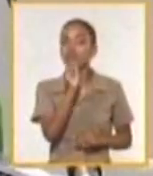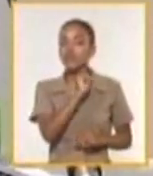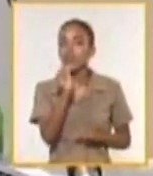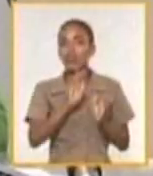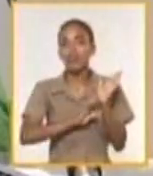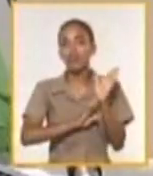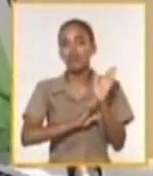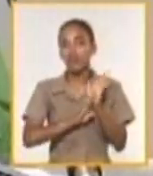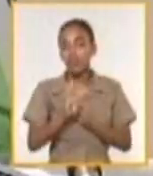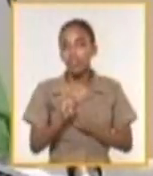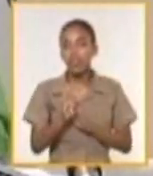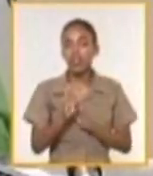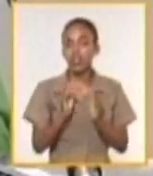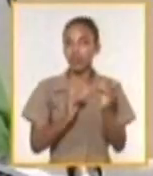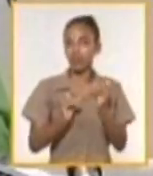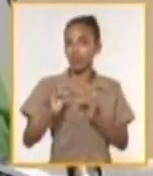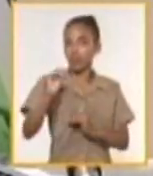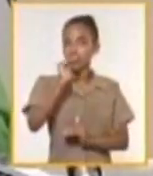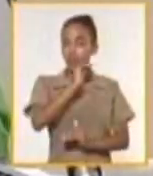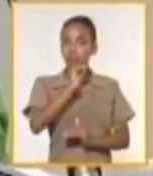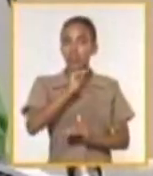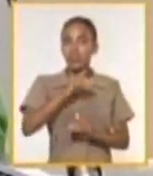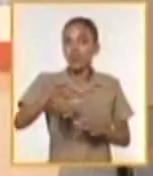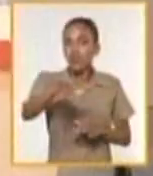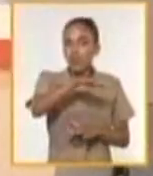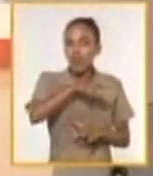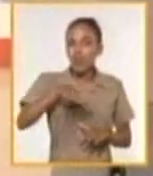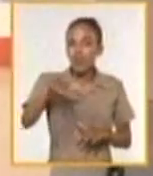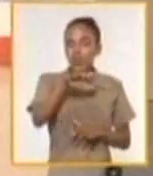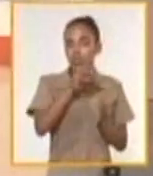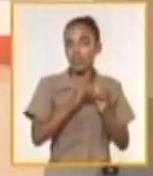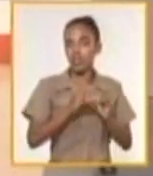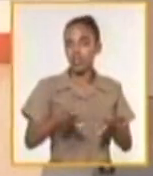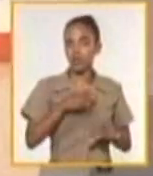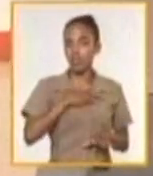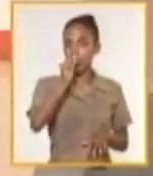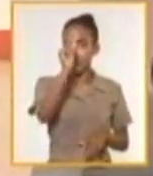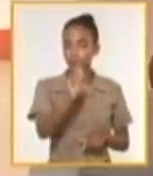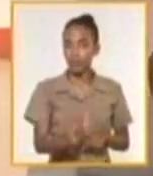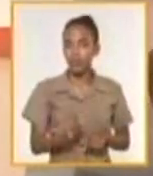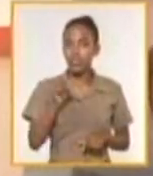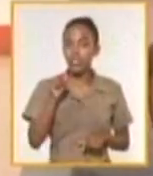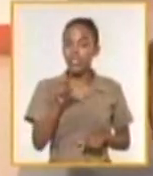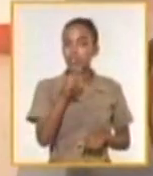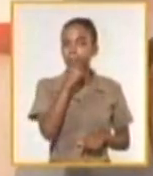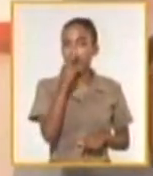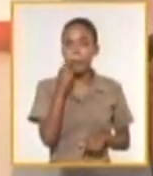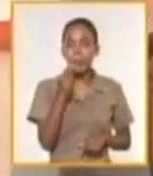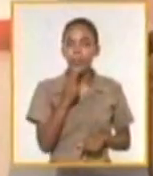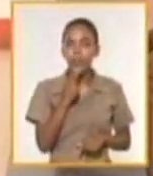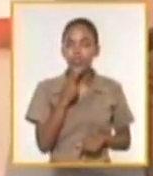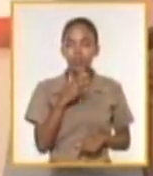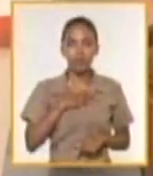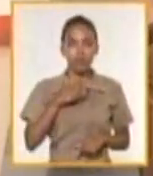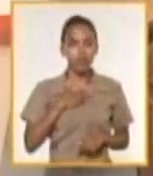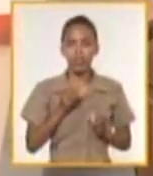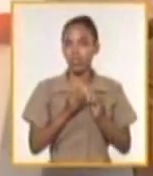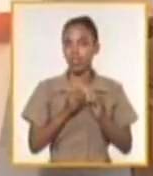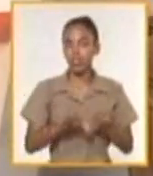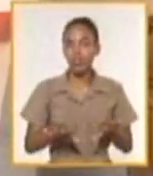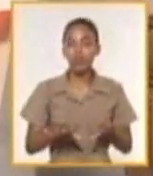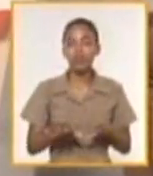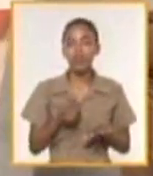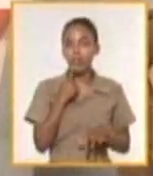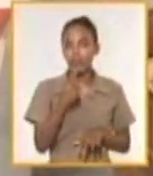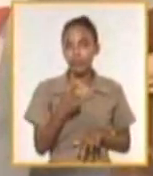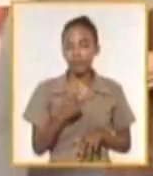logra elevarse sobre lo común de la naturaleza humana. Es un martiano de pura cepa, como se dice.